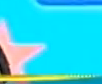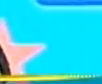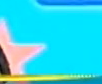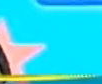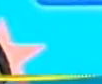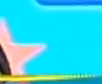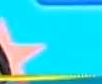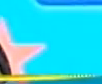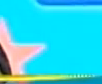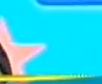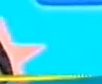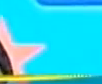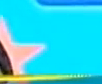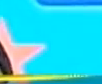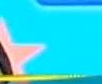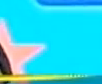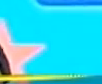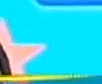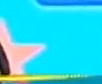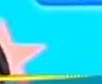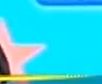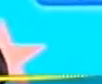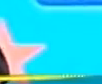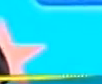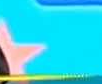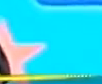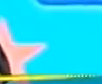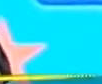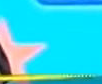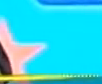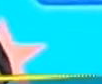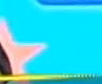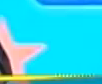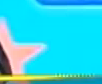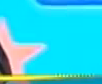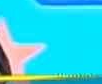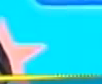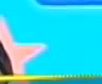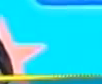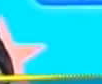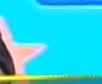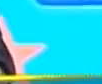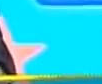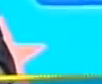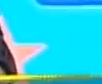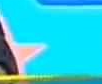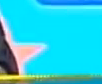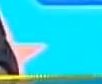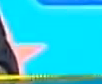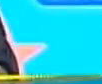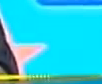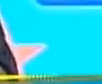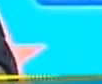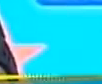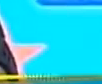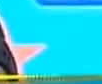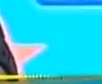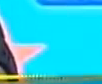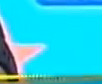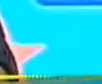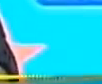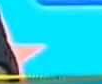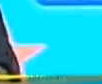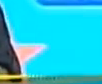realmente, de atacar desde la Asamblea Nacional al pueblo venezolano recibió la más